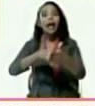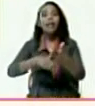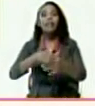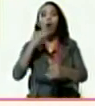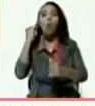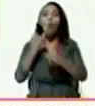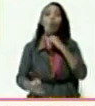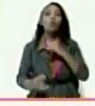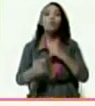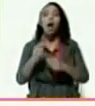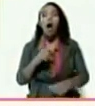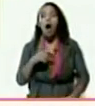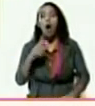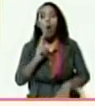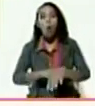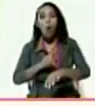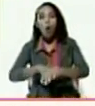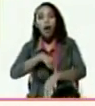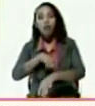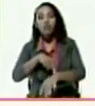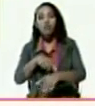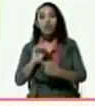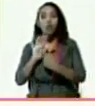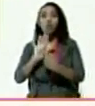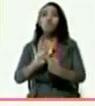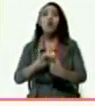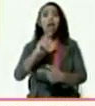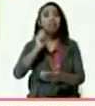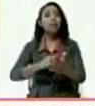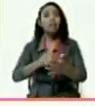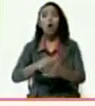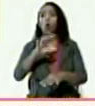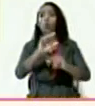que los adecos presenten su tarjeta, no estén comprando